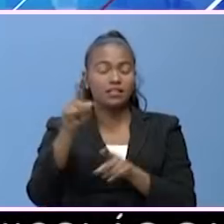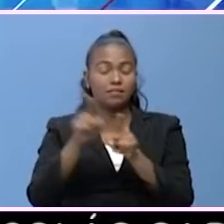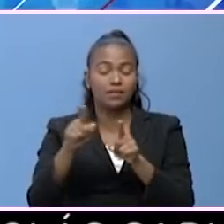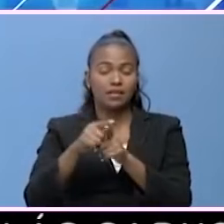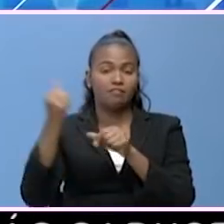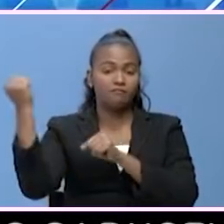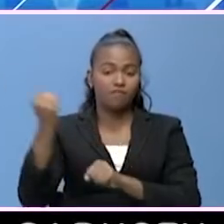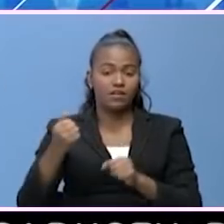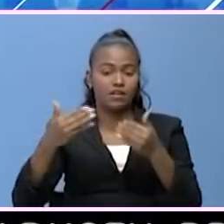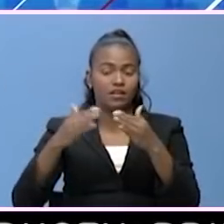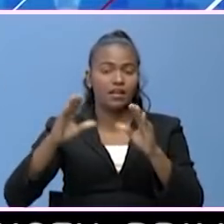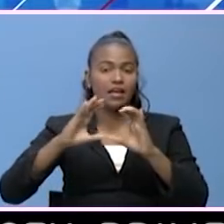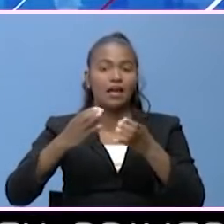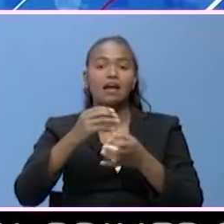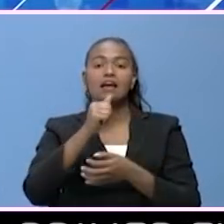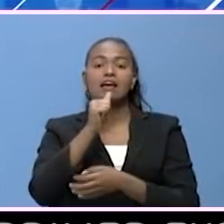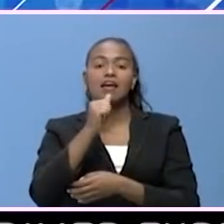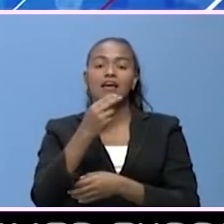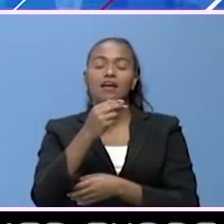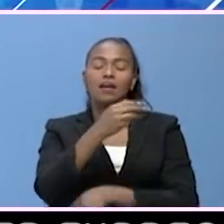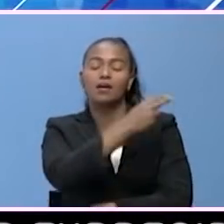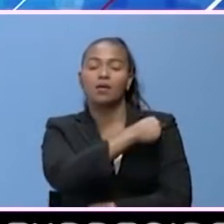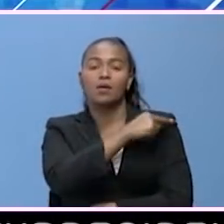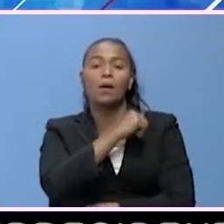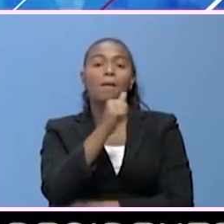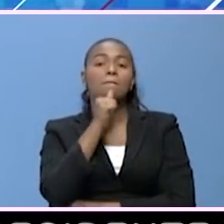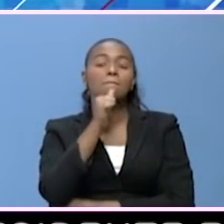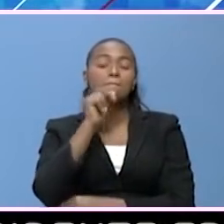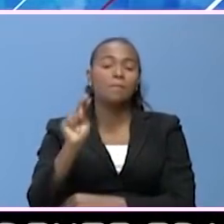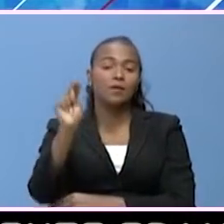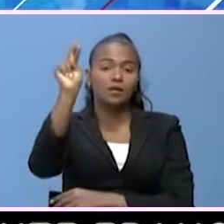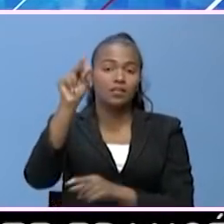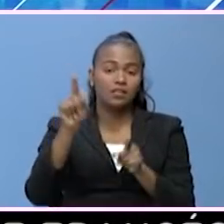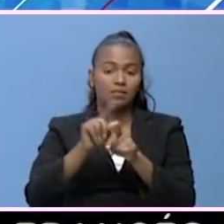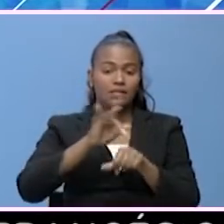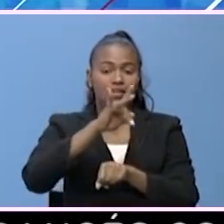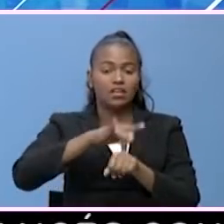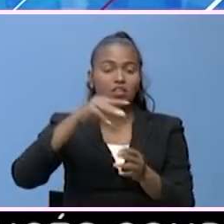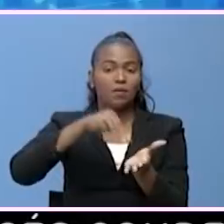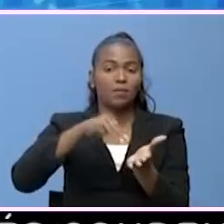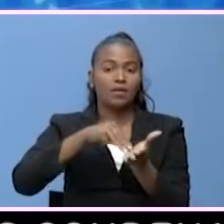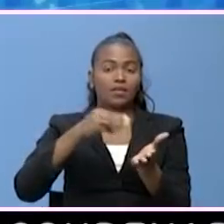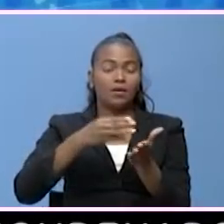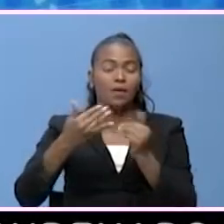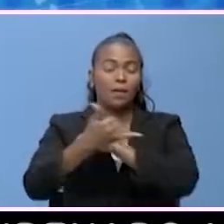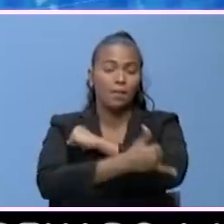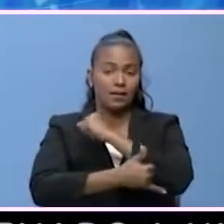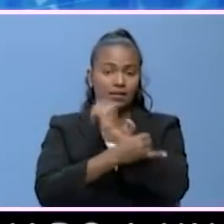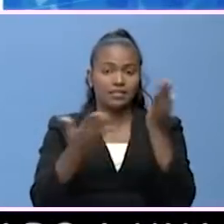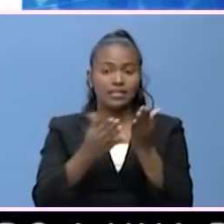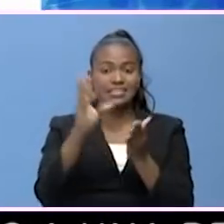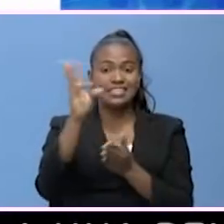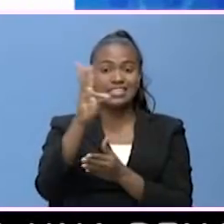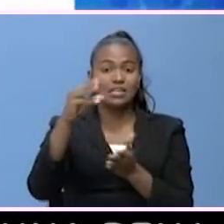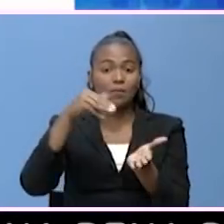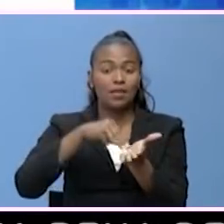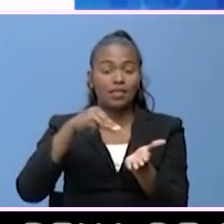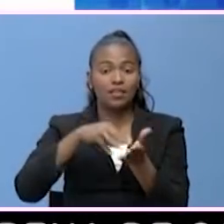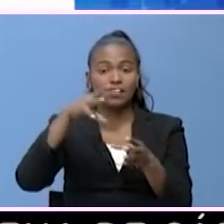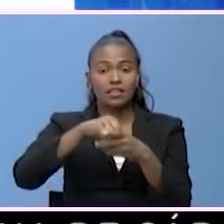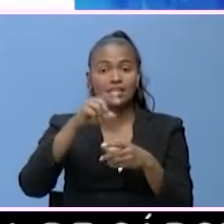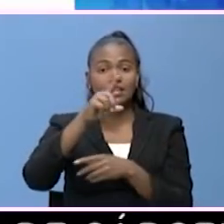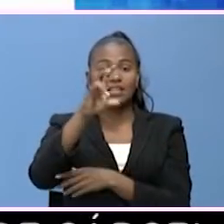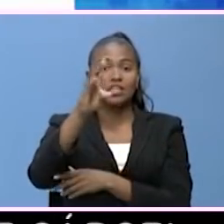de la Clínica Unión Médica del Norte, principal centro médico privado del país, con más de 600 médicos, donde son atendidas 161